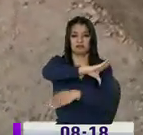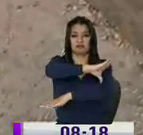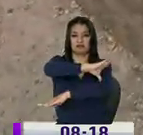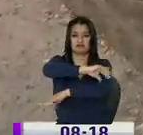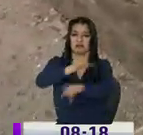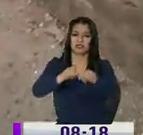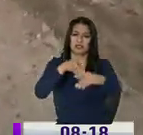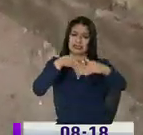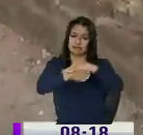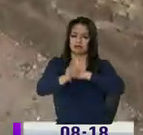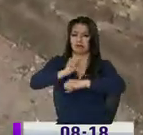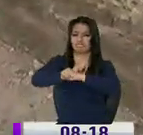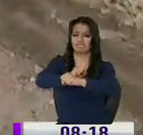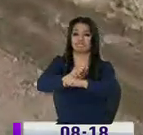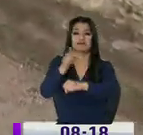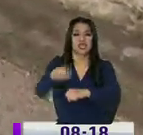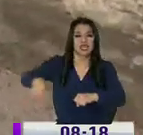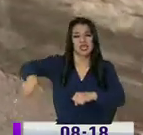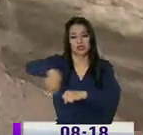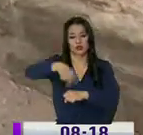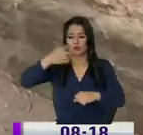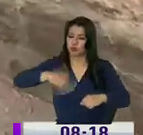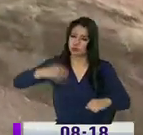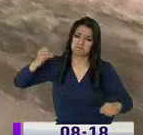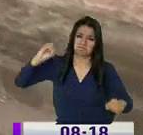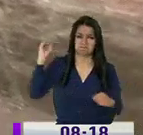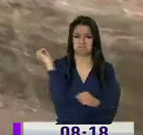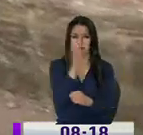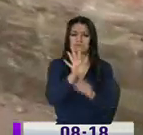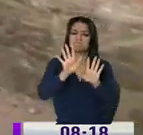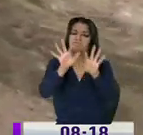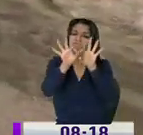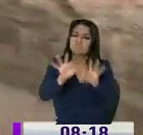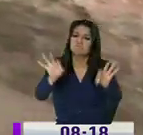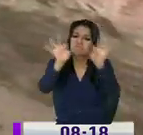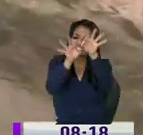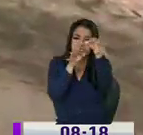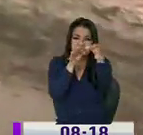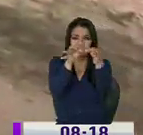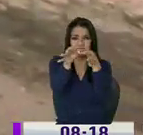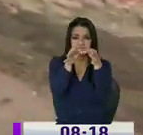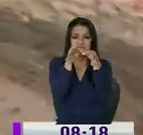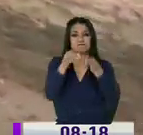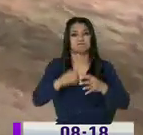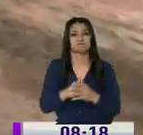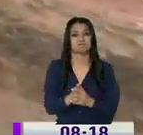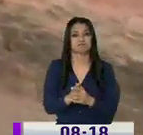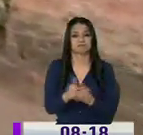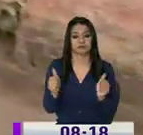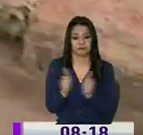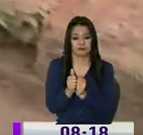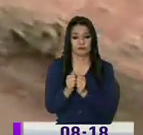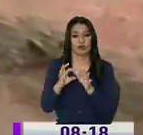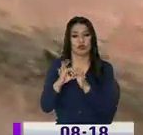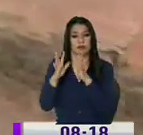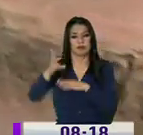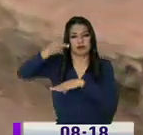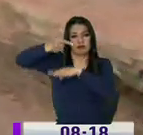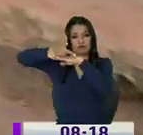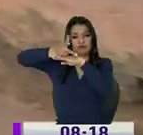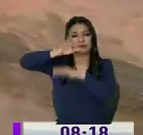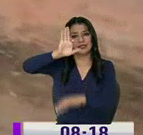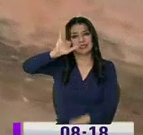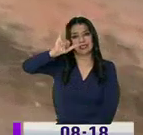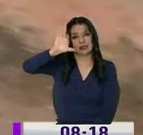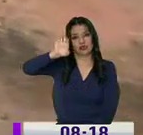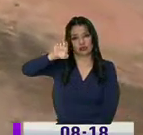manifestantes no ingresaran. Yo quiero recalcar algo, y es que nosotros estuvimos junto con Tito Correa, mi camarógrafo también, en